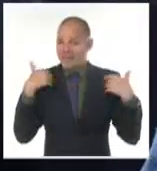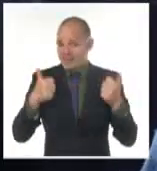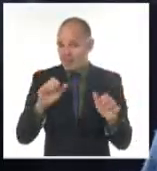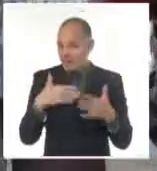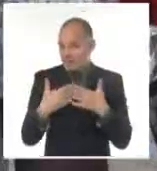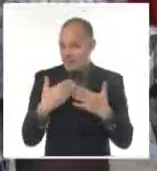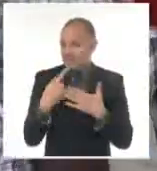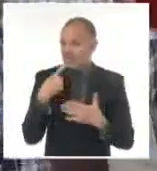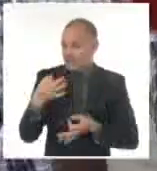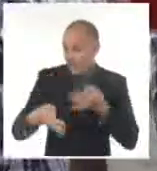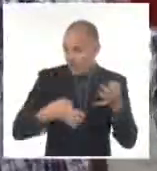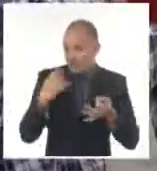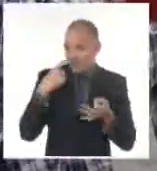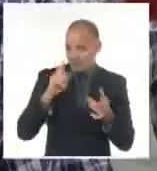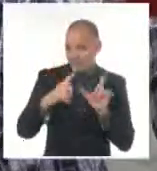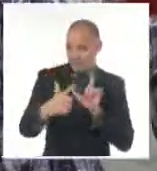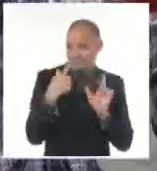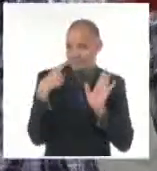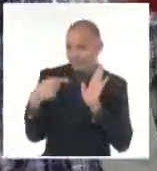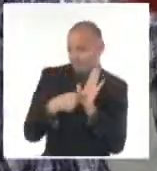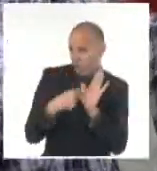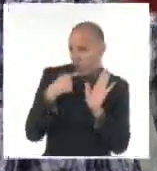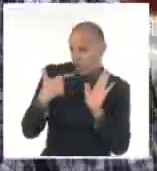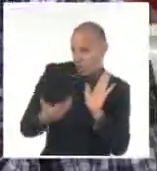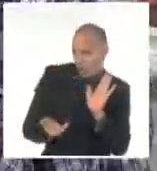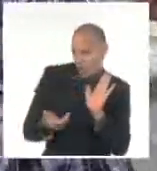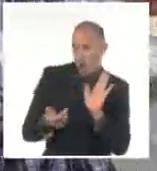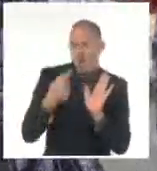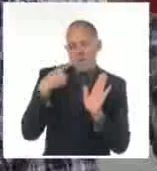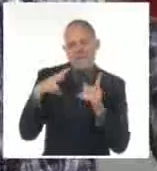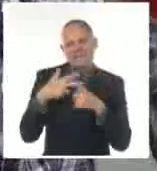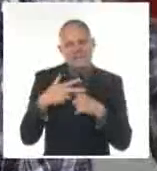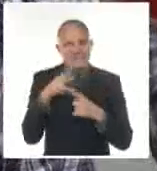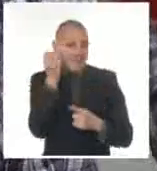de Estado las alternativas que implementan para dar solución a